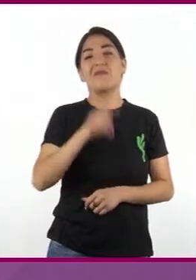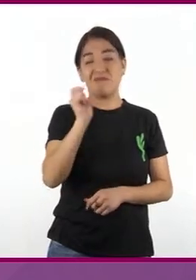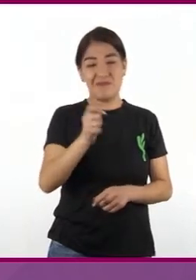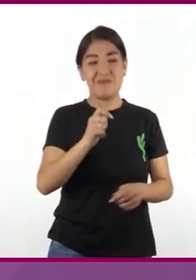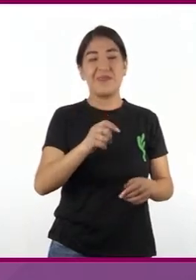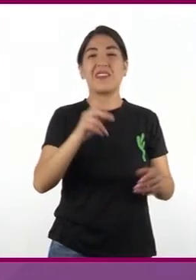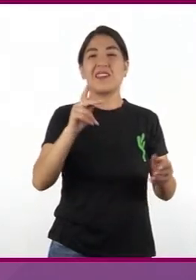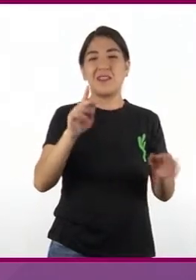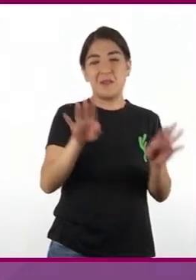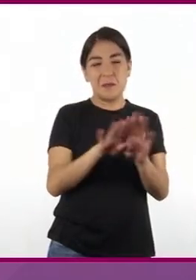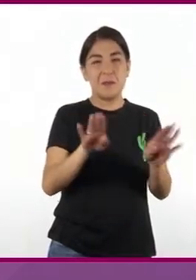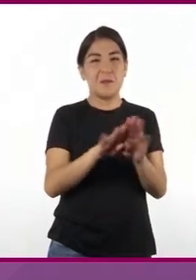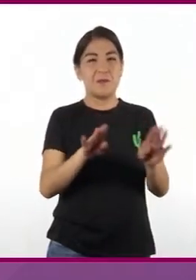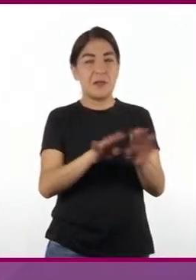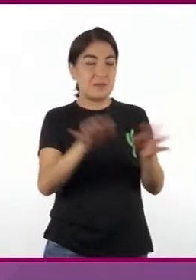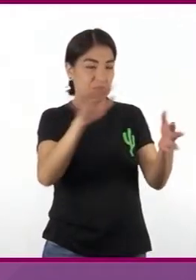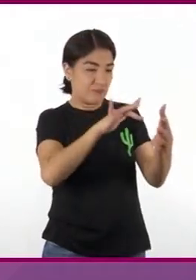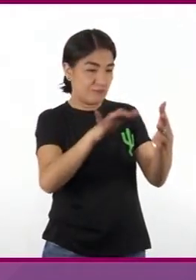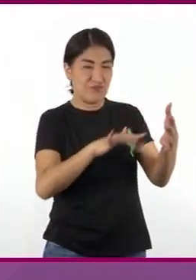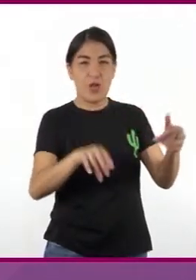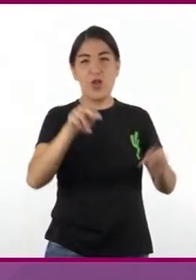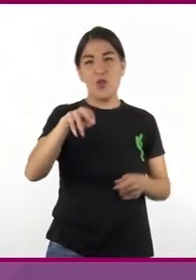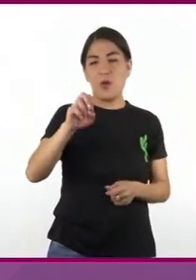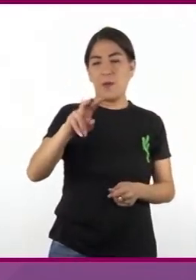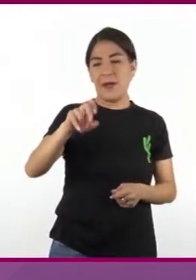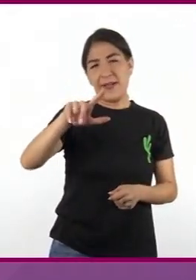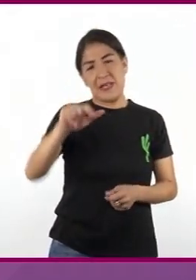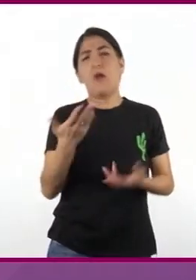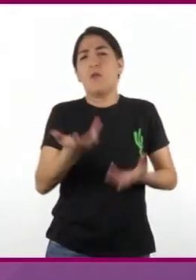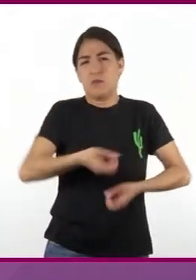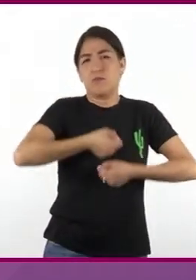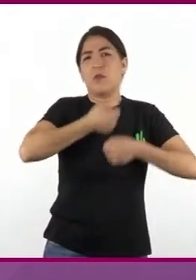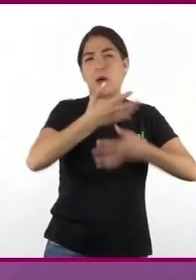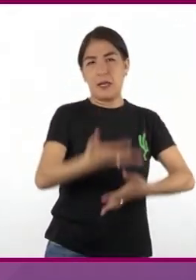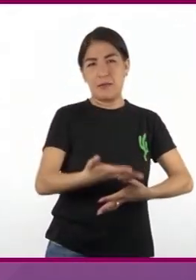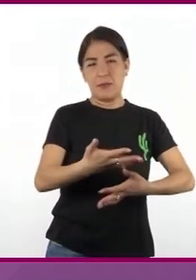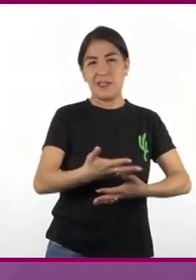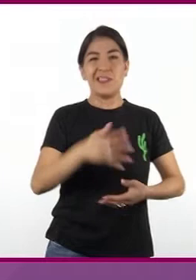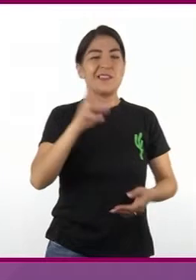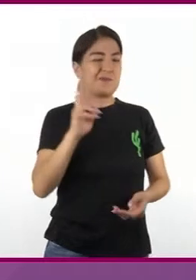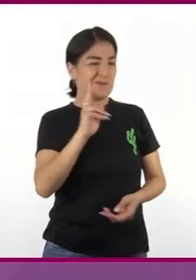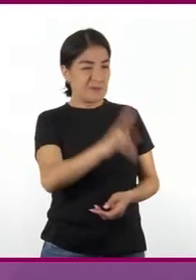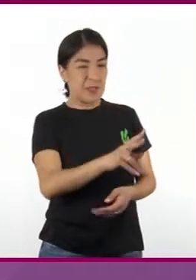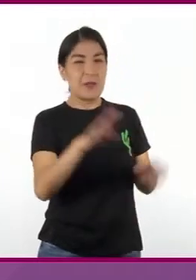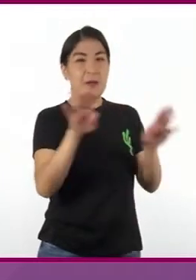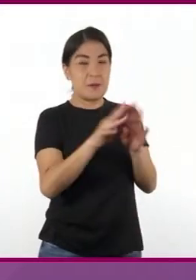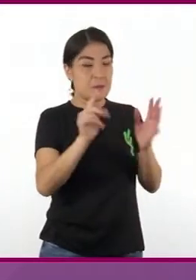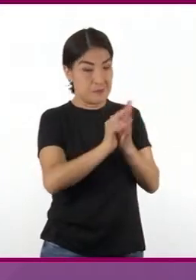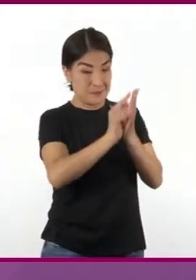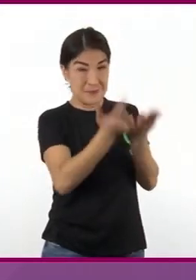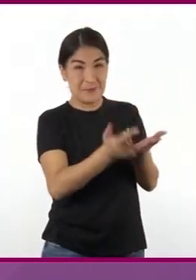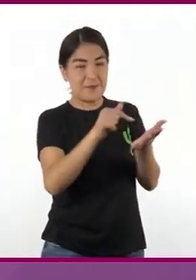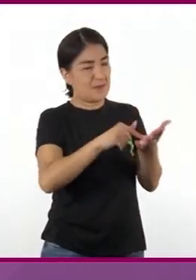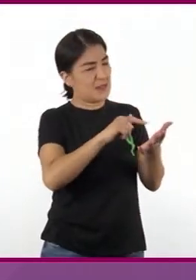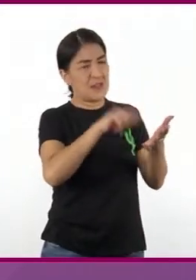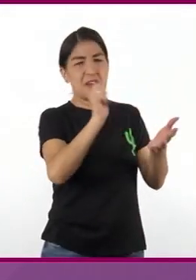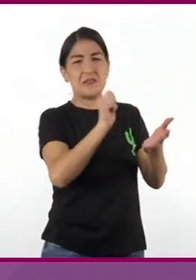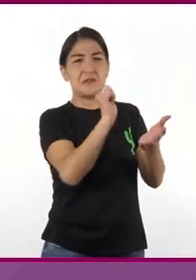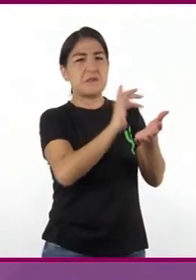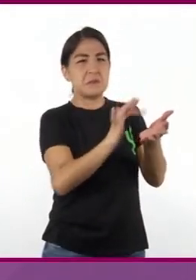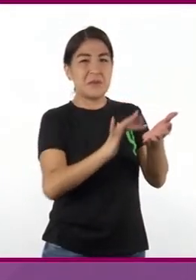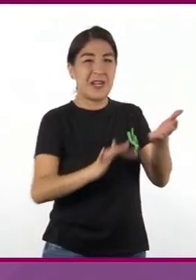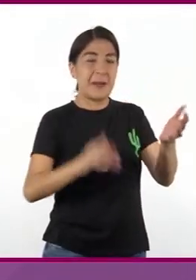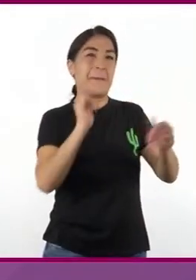cuando vamos a leer una novela o un poemario, nos encontramos al inicio del libro con un texto de